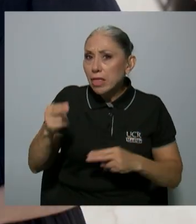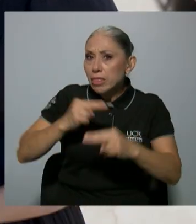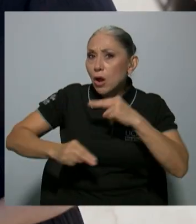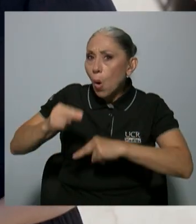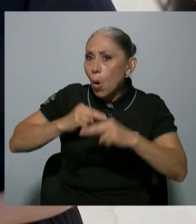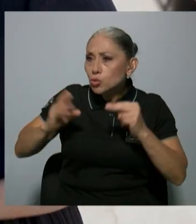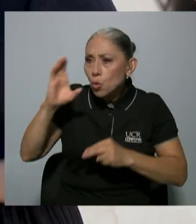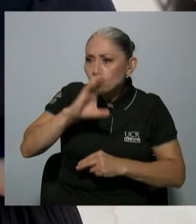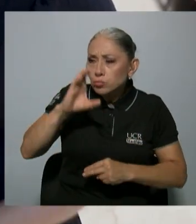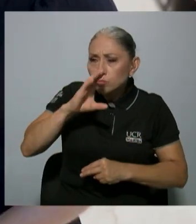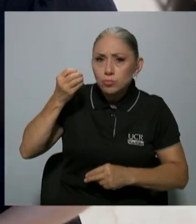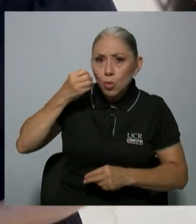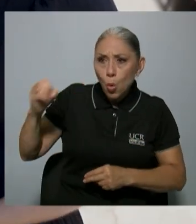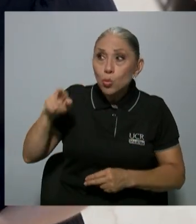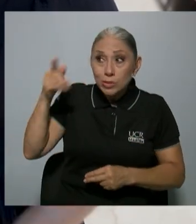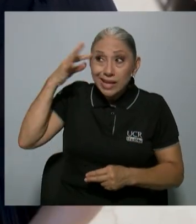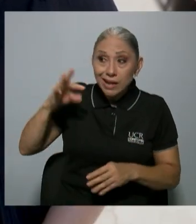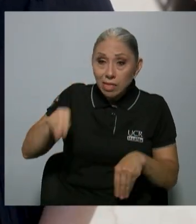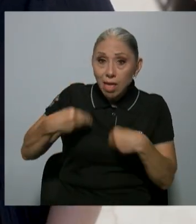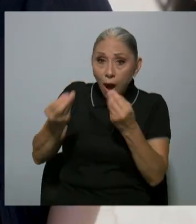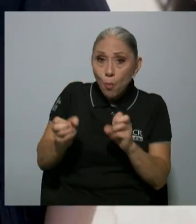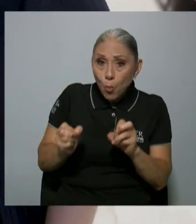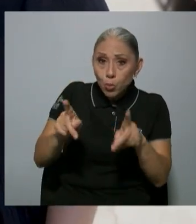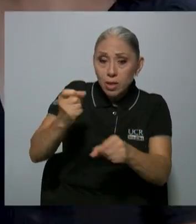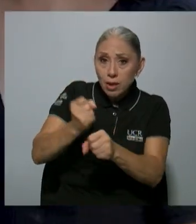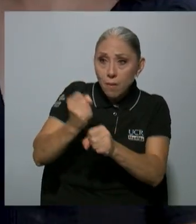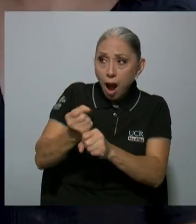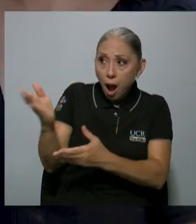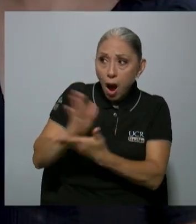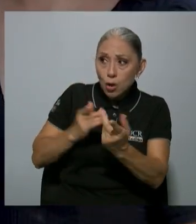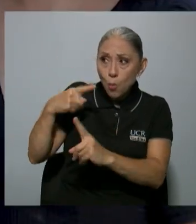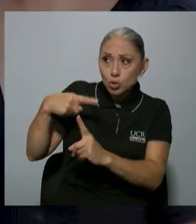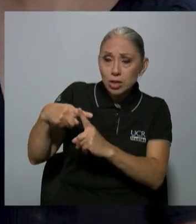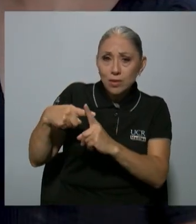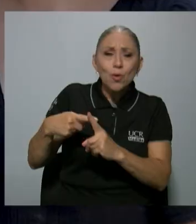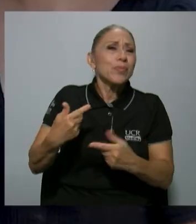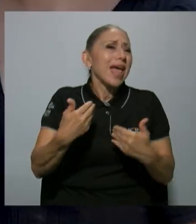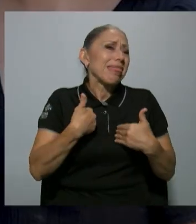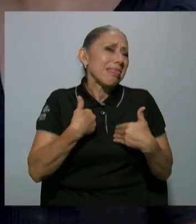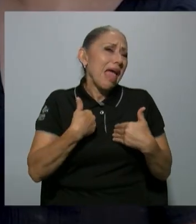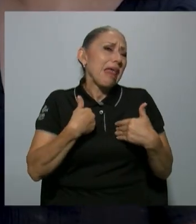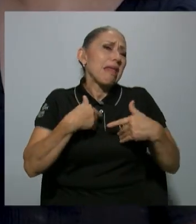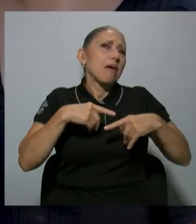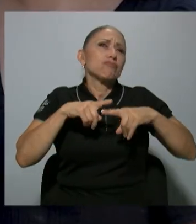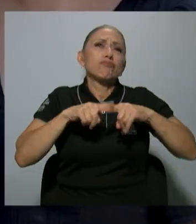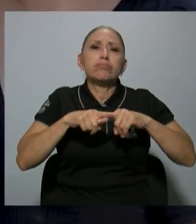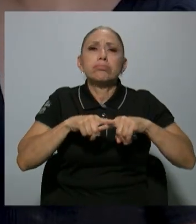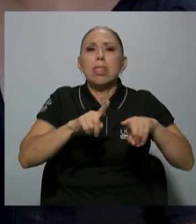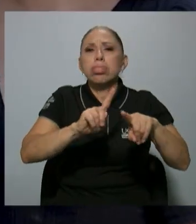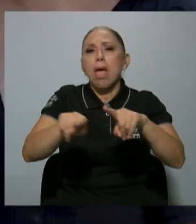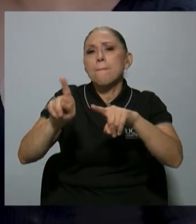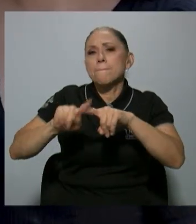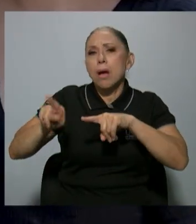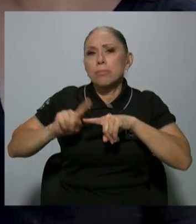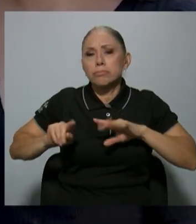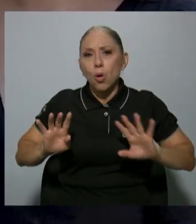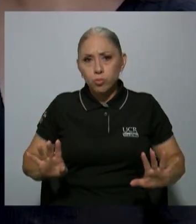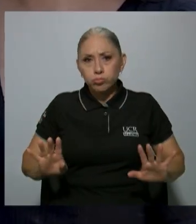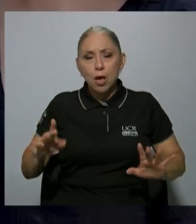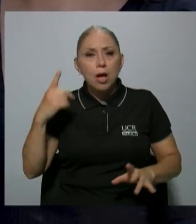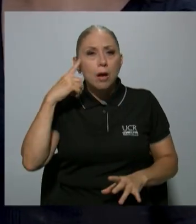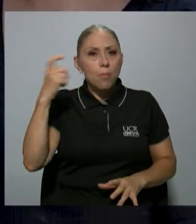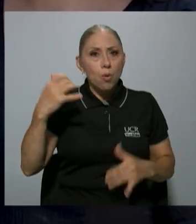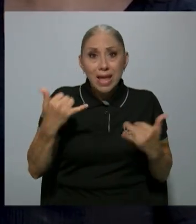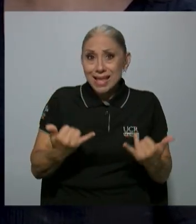minero? ¿Usted cree que es algo que aporta trabajo? ¿Usted cree que es algo positivo? Tiene de todo, ¿verdad? Tiene de todo, porque en